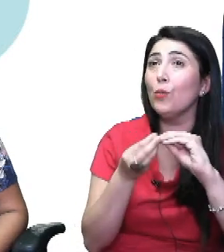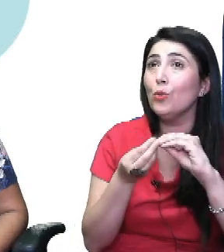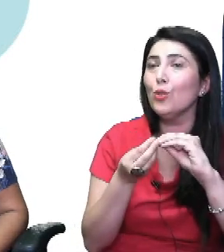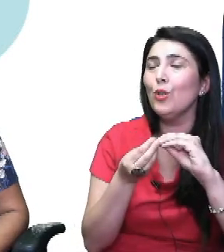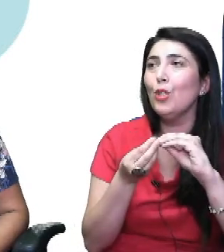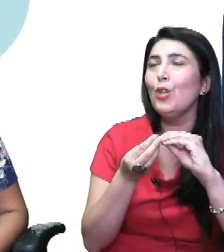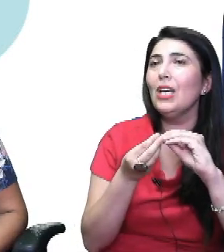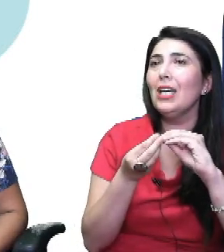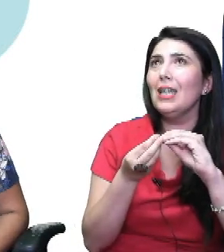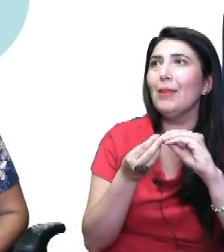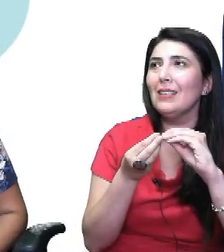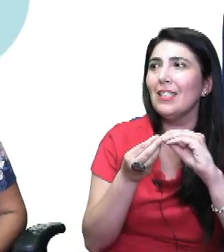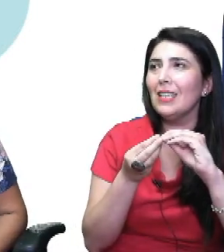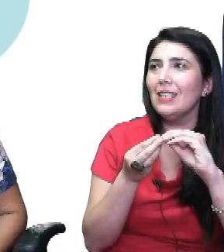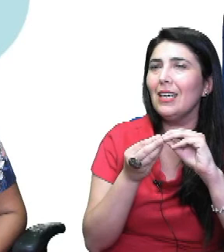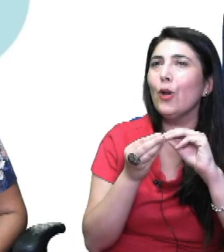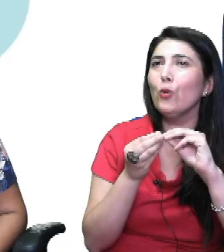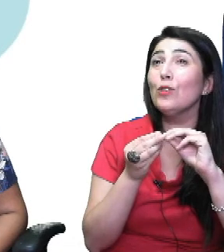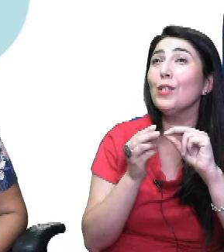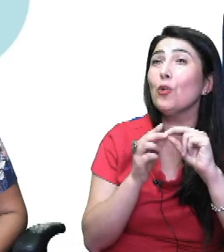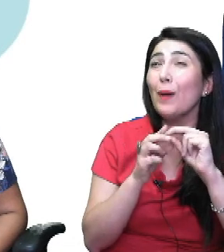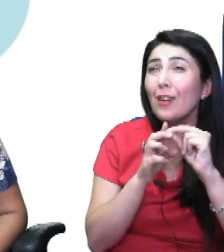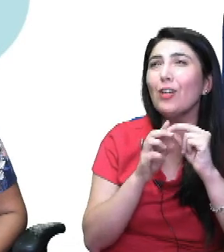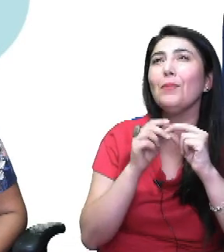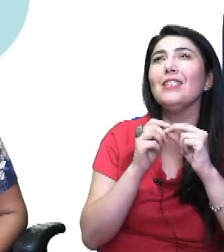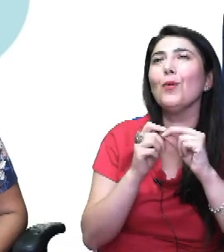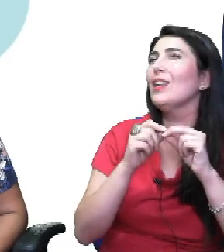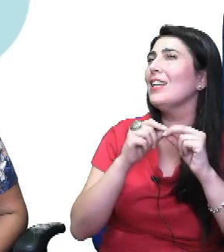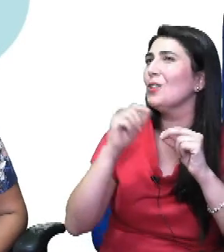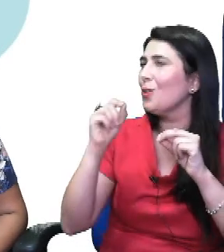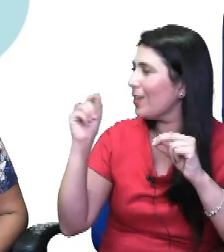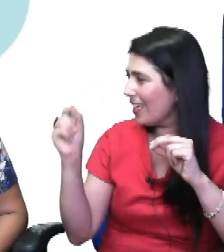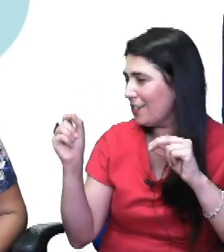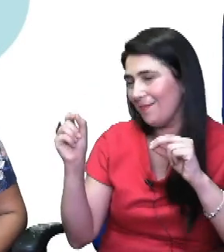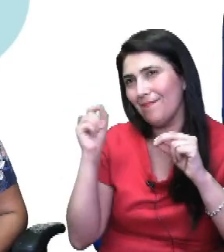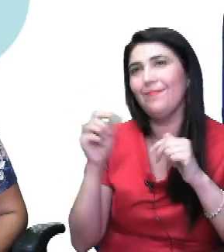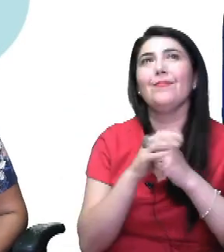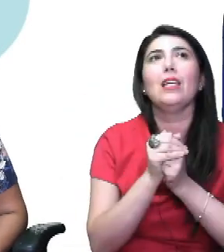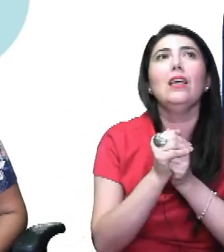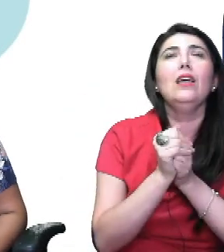ocurrir mucho en emergencia y desastre e incluso se puede topar con el principio de ante todo no dañar.